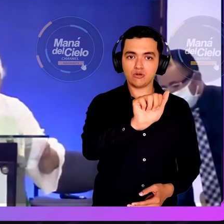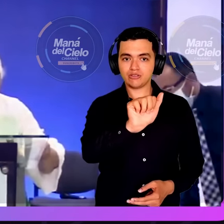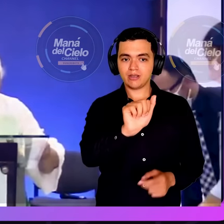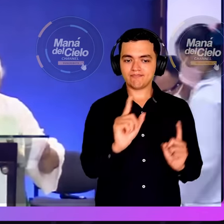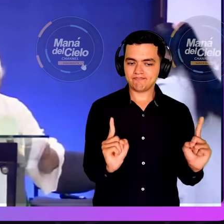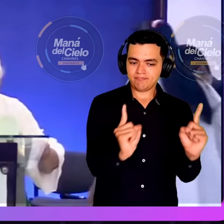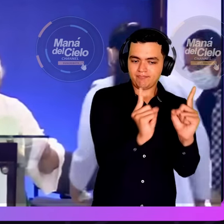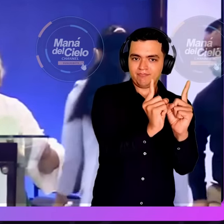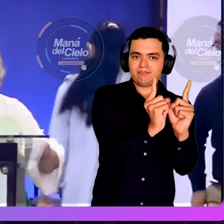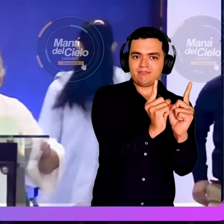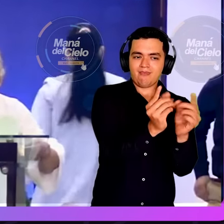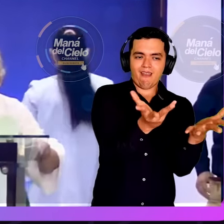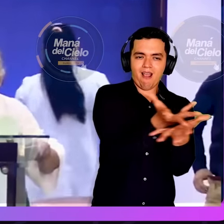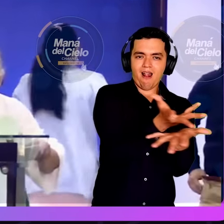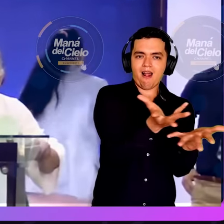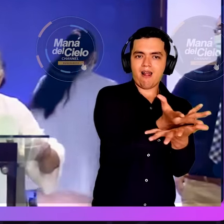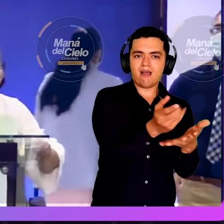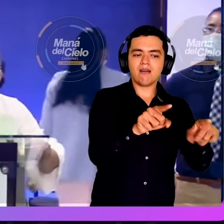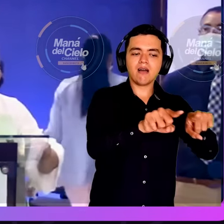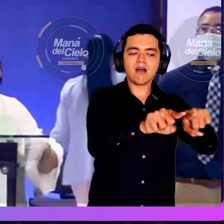cuando está enamorada?